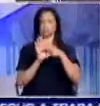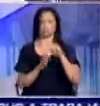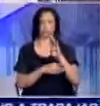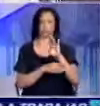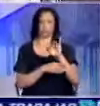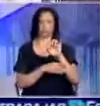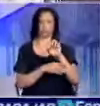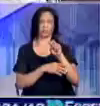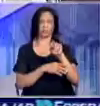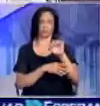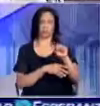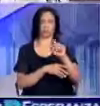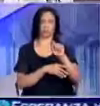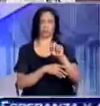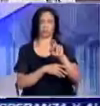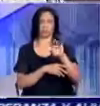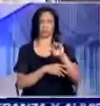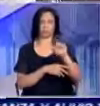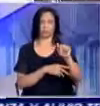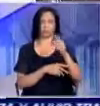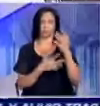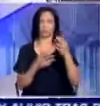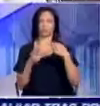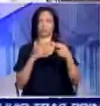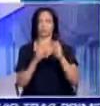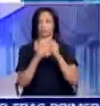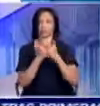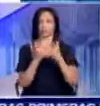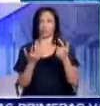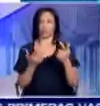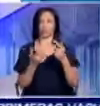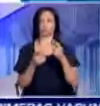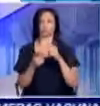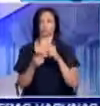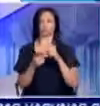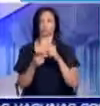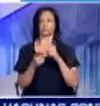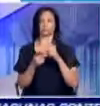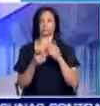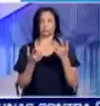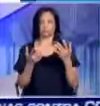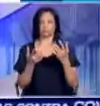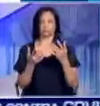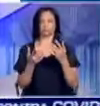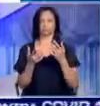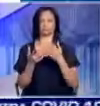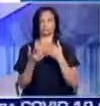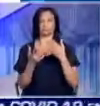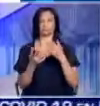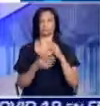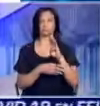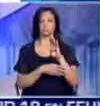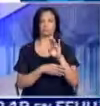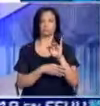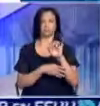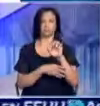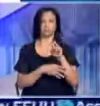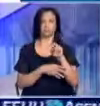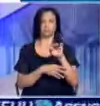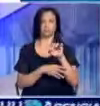página y sus cuentas en redes sobre todo en instagram viene teoría así se llama